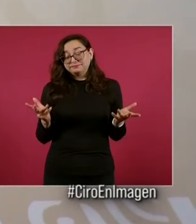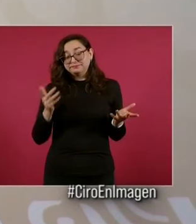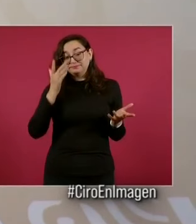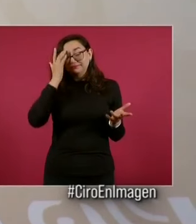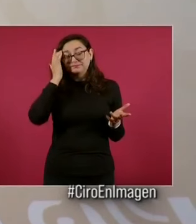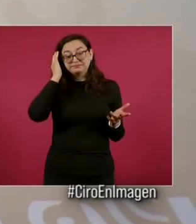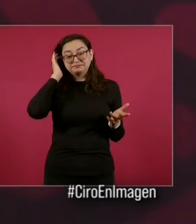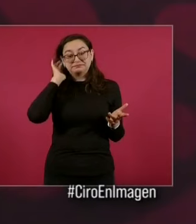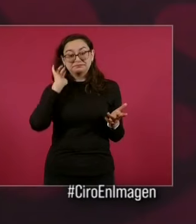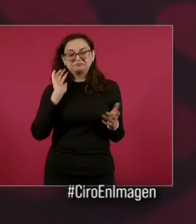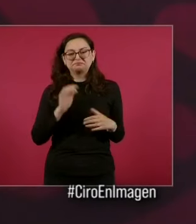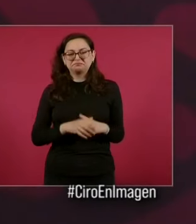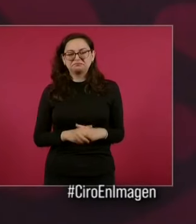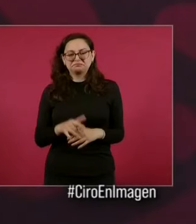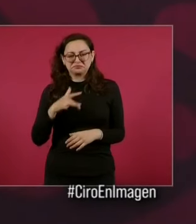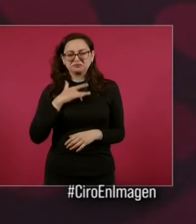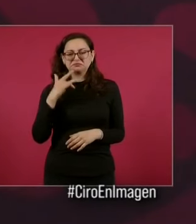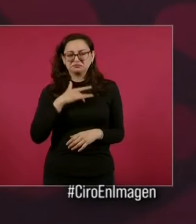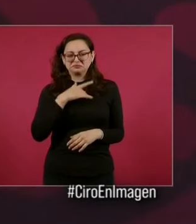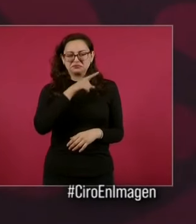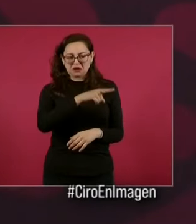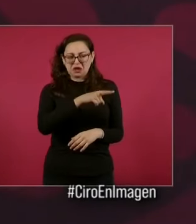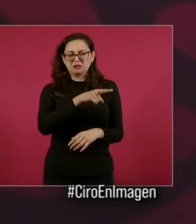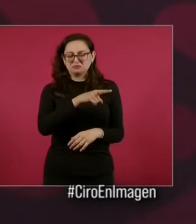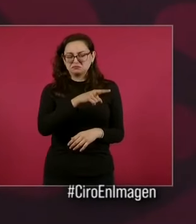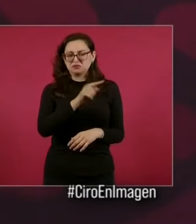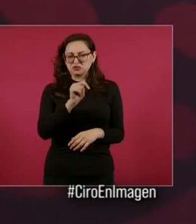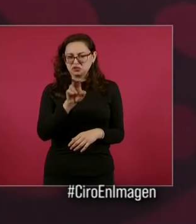un hombre inteligente,